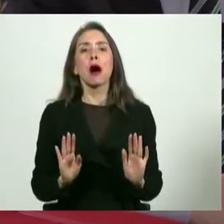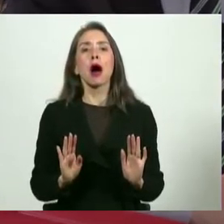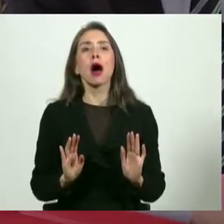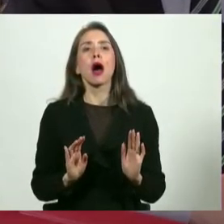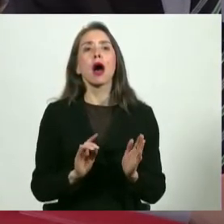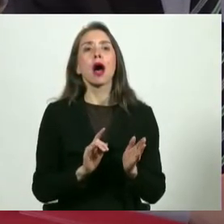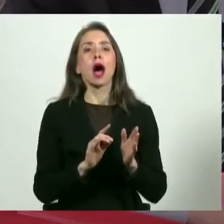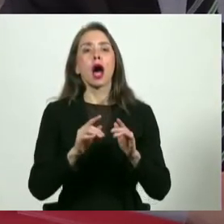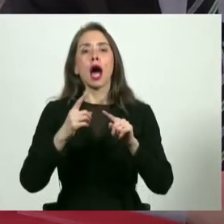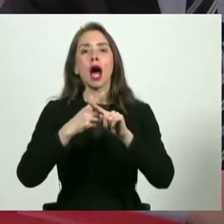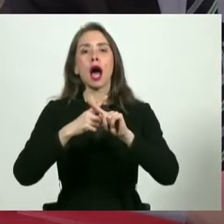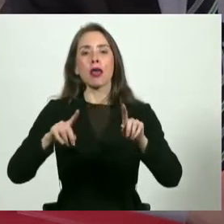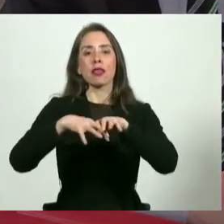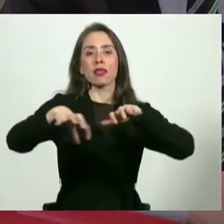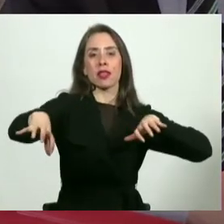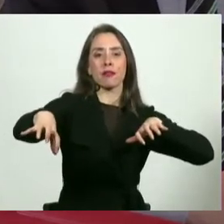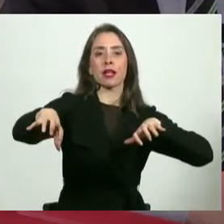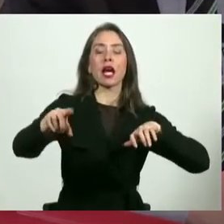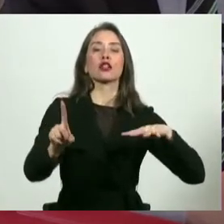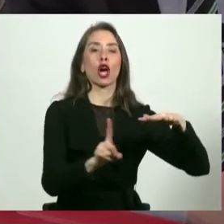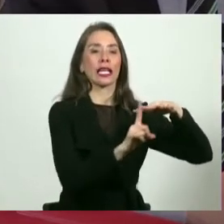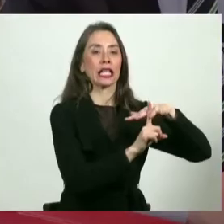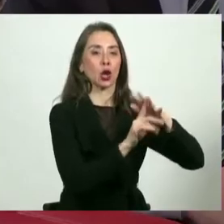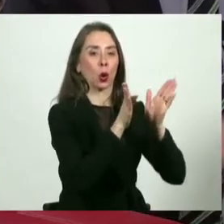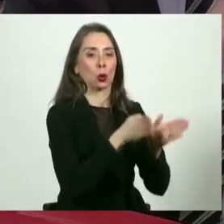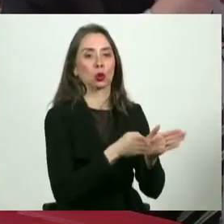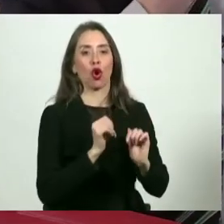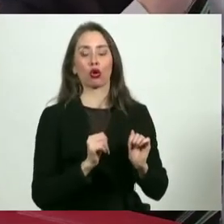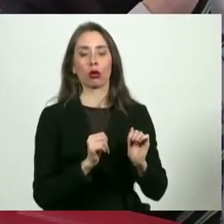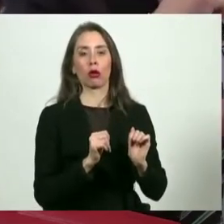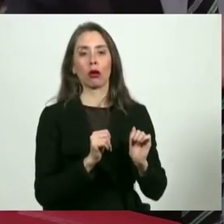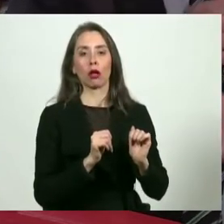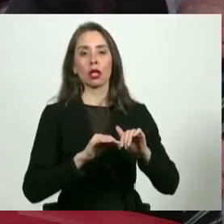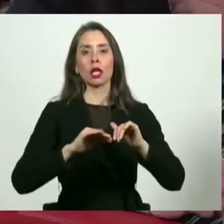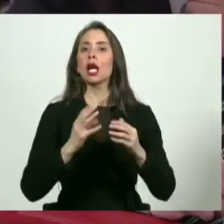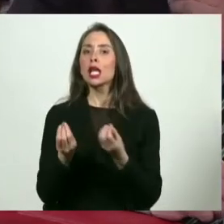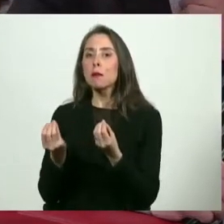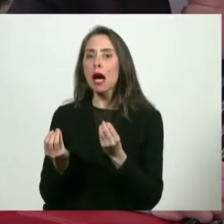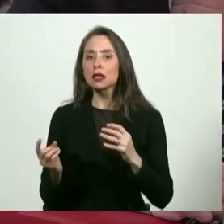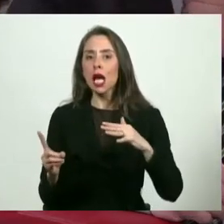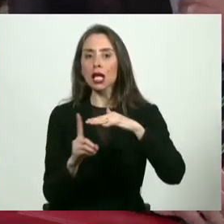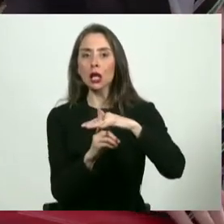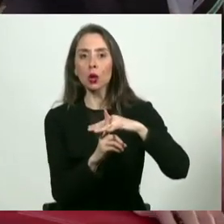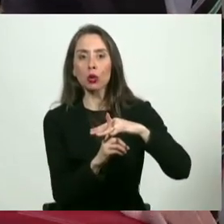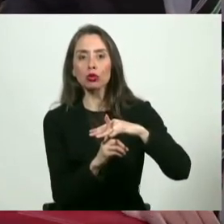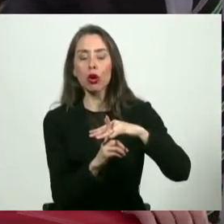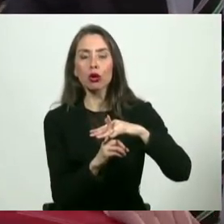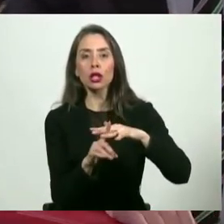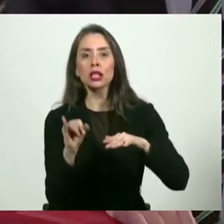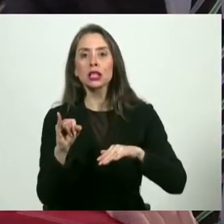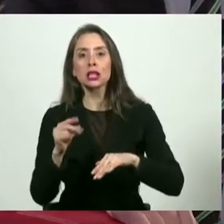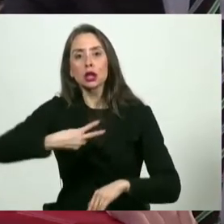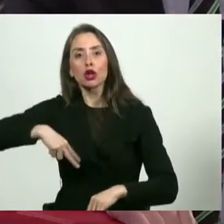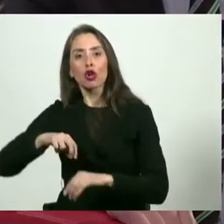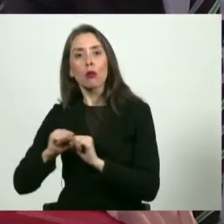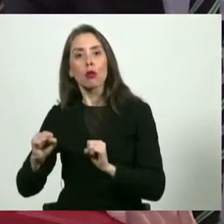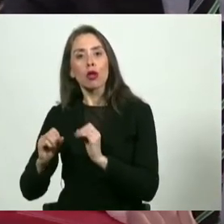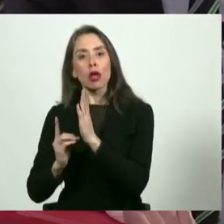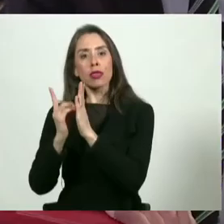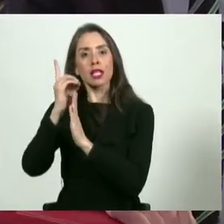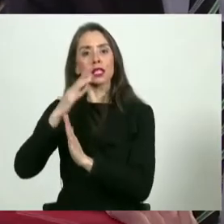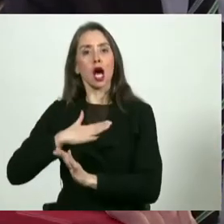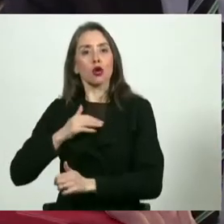estancos diferenciados, vamos a querer la inclusión solamente, pero ¿qué va a pasar con la inclusión si no tenemos la capacidad de desarrollo